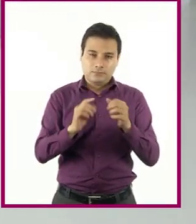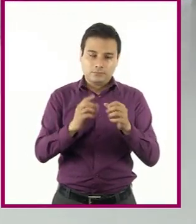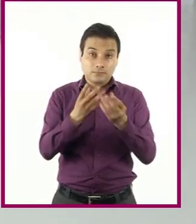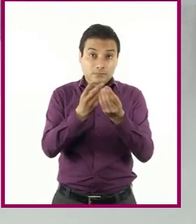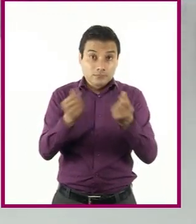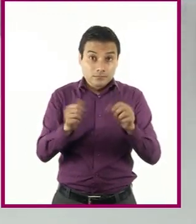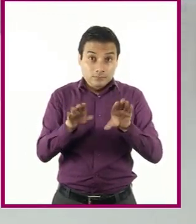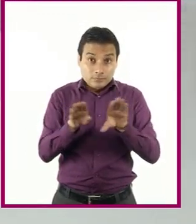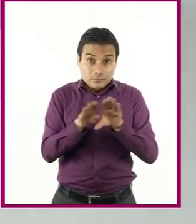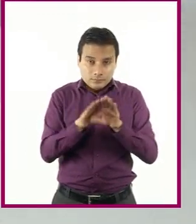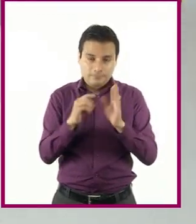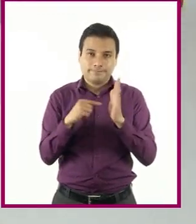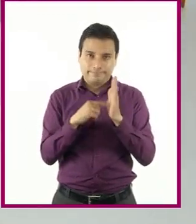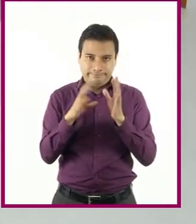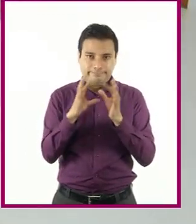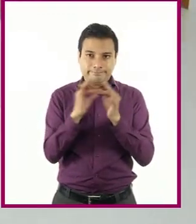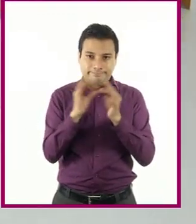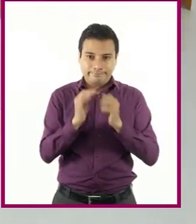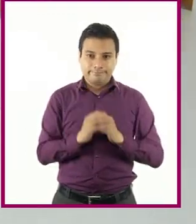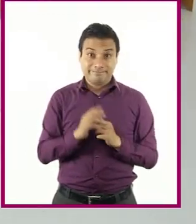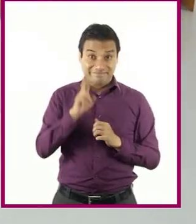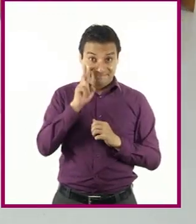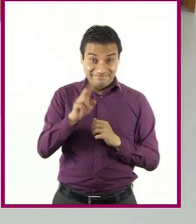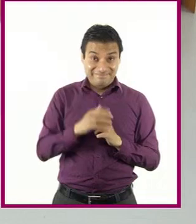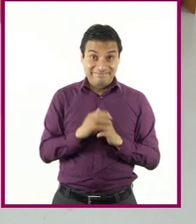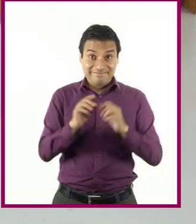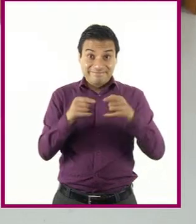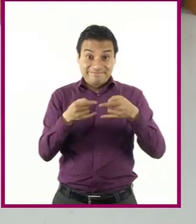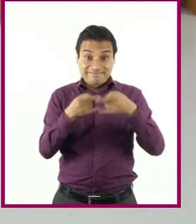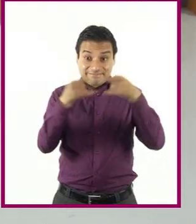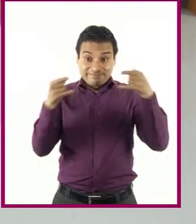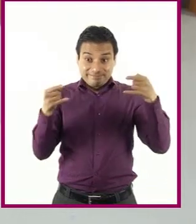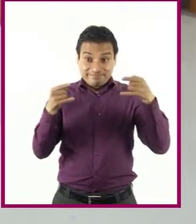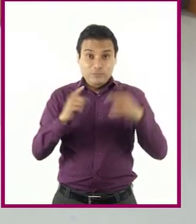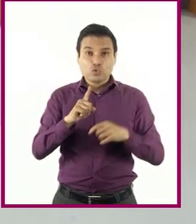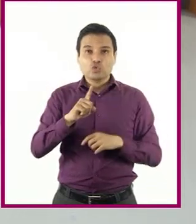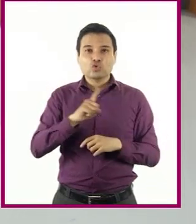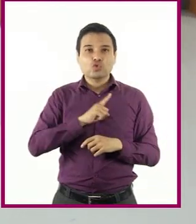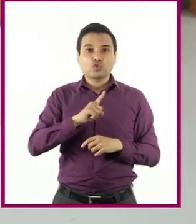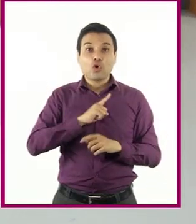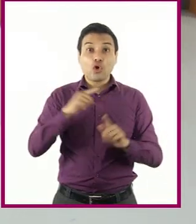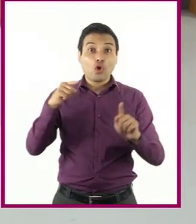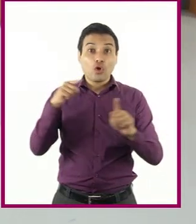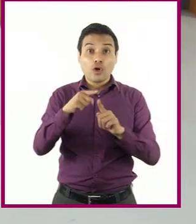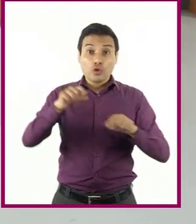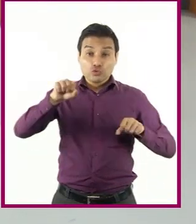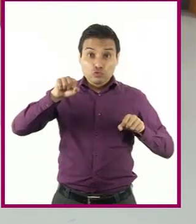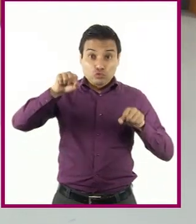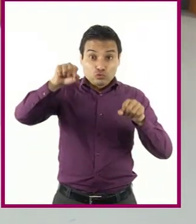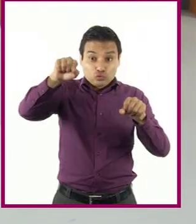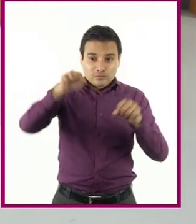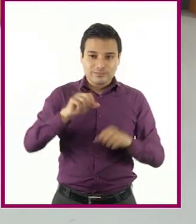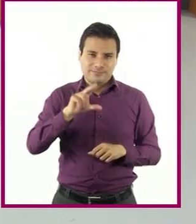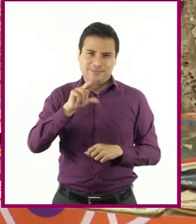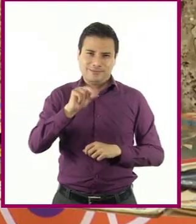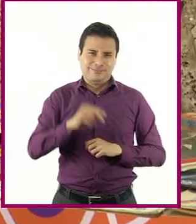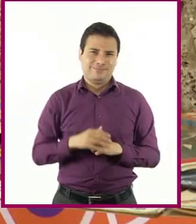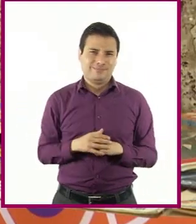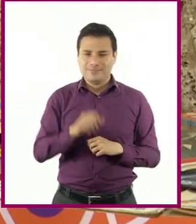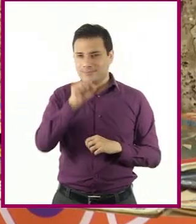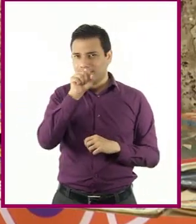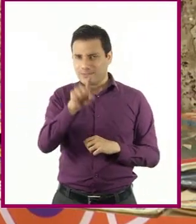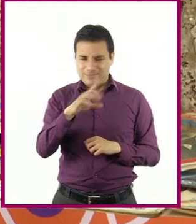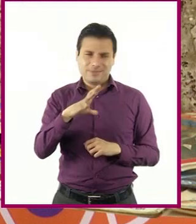darse cuenta, una historieta no solo nos habla sobre superhéroes, también nos da la oportunidad de acercarnos a